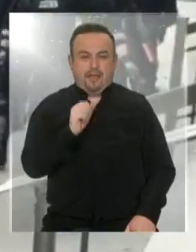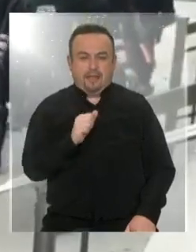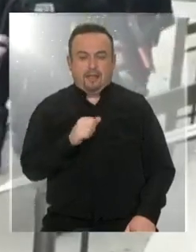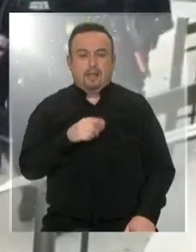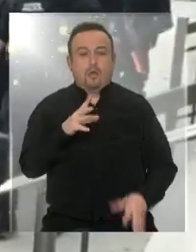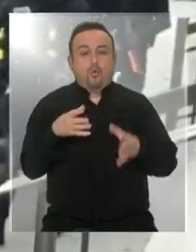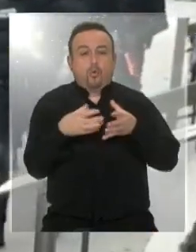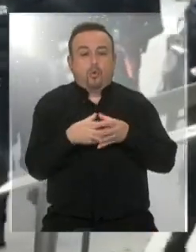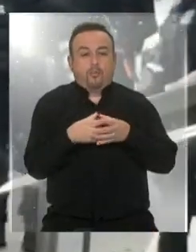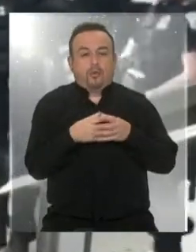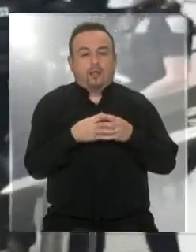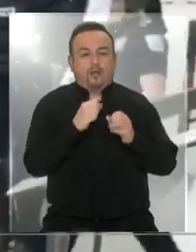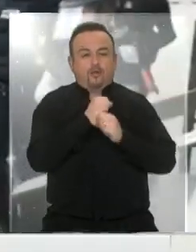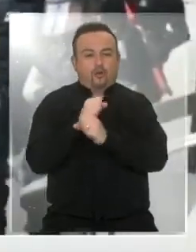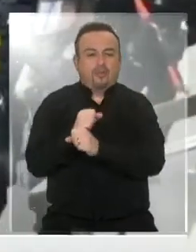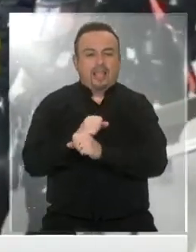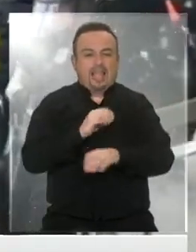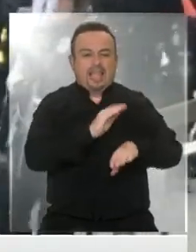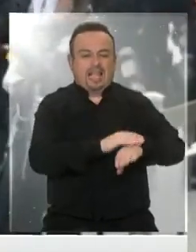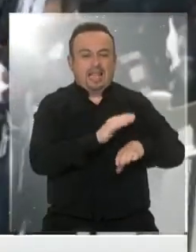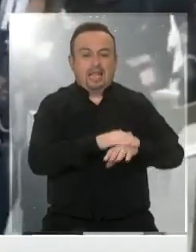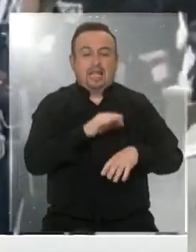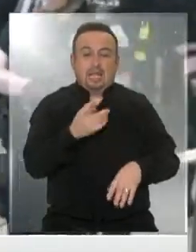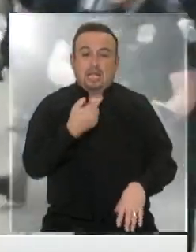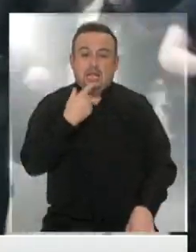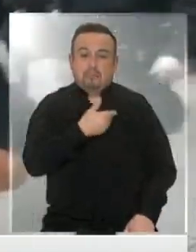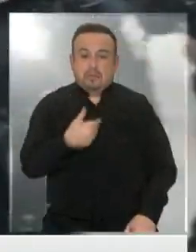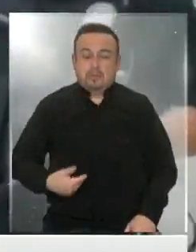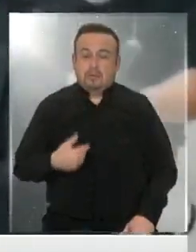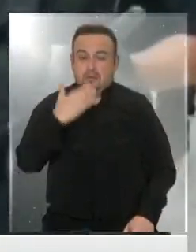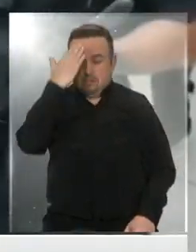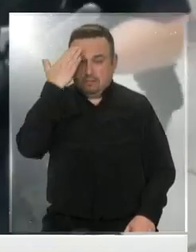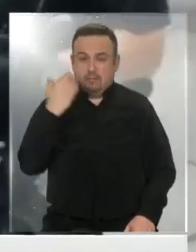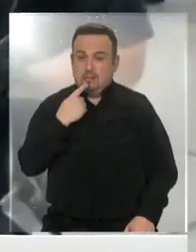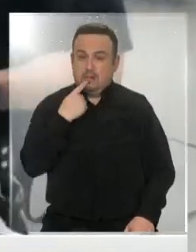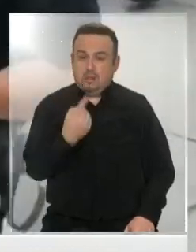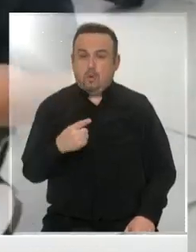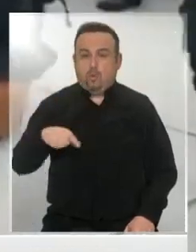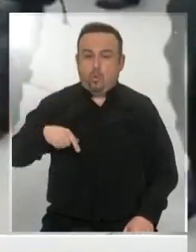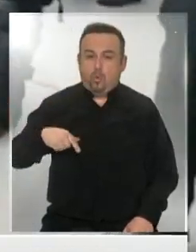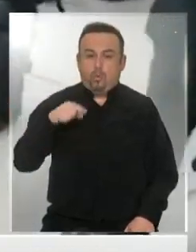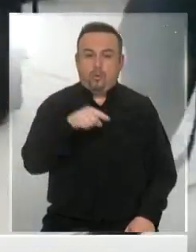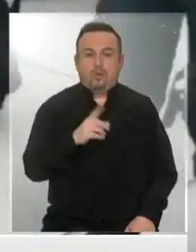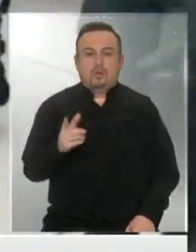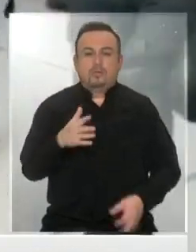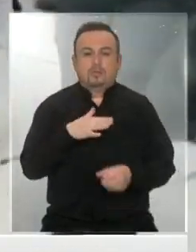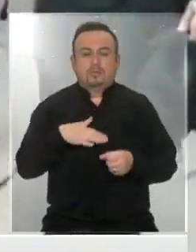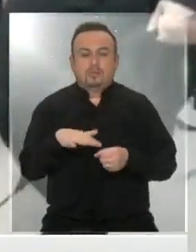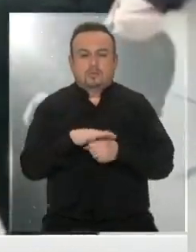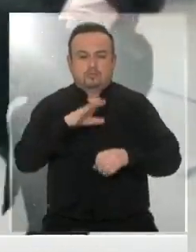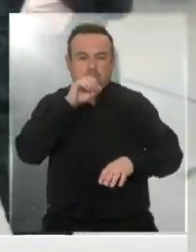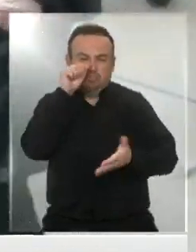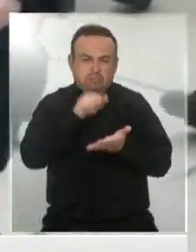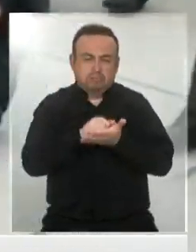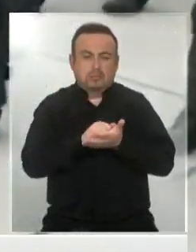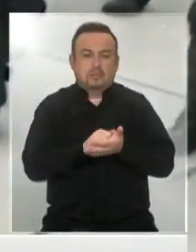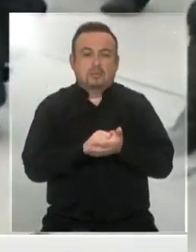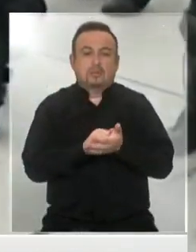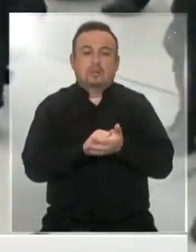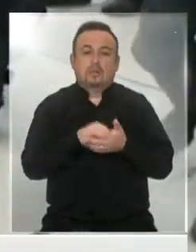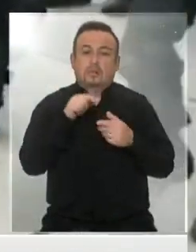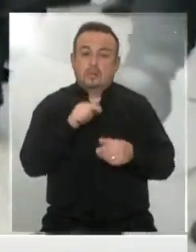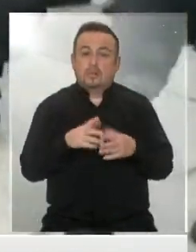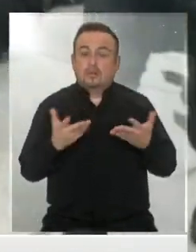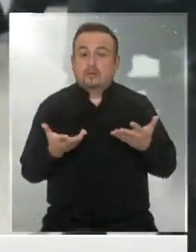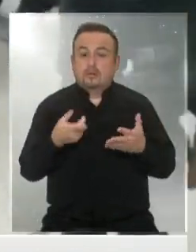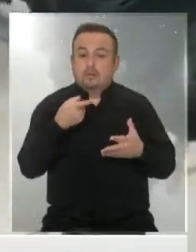del grupo radical de izquierda al cual el presidente Donald Trump culpa de estas manifestaciones. Esto fue